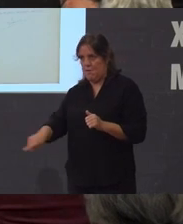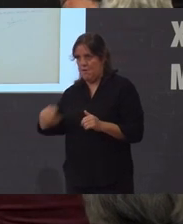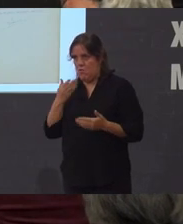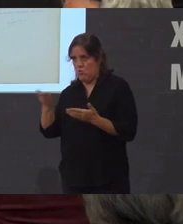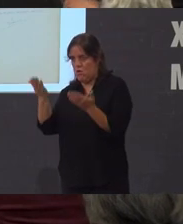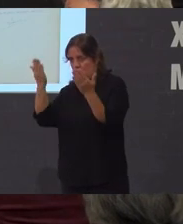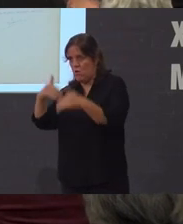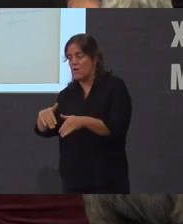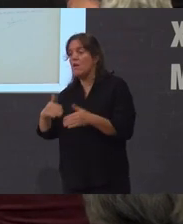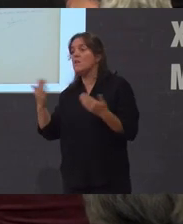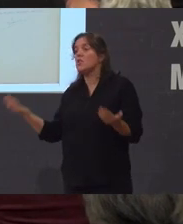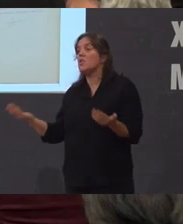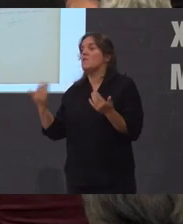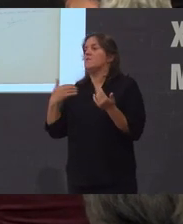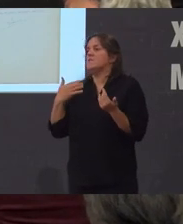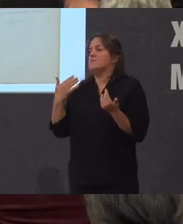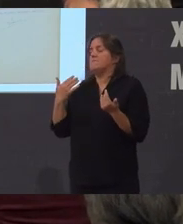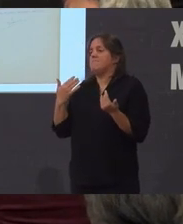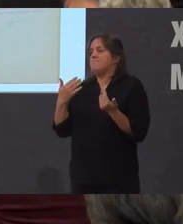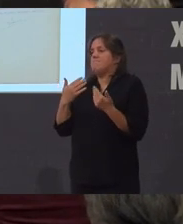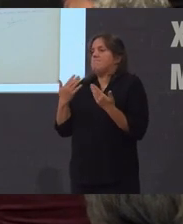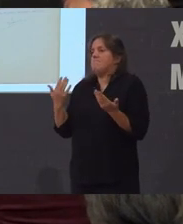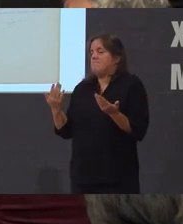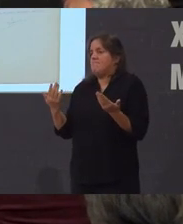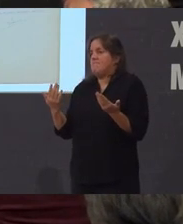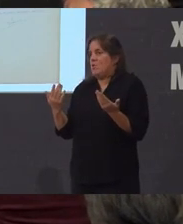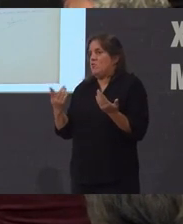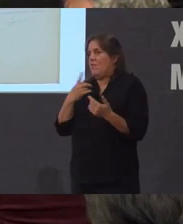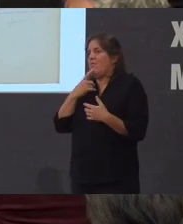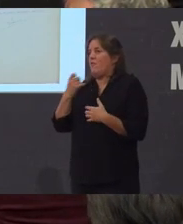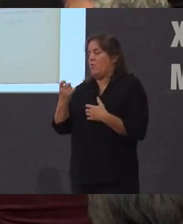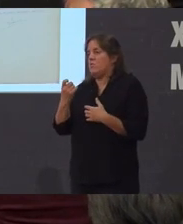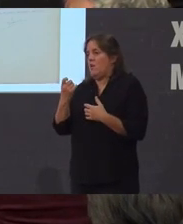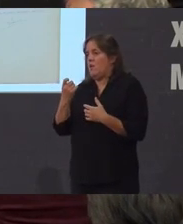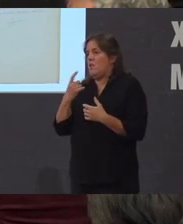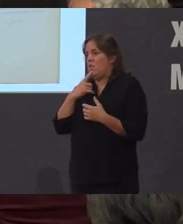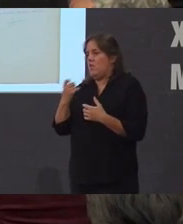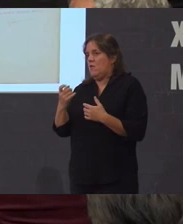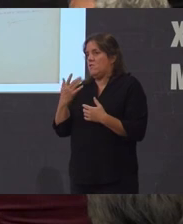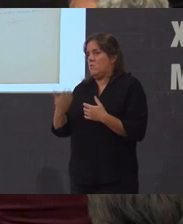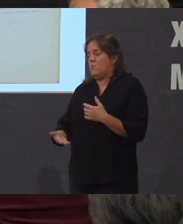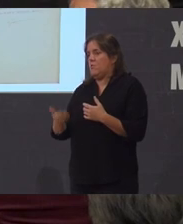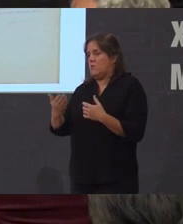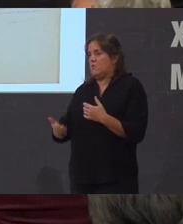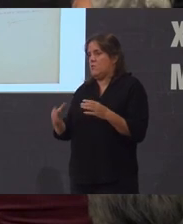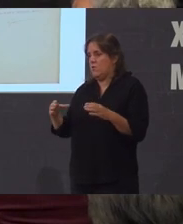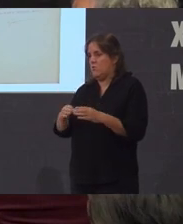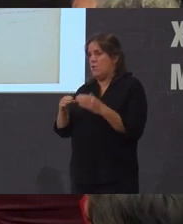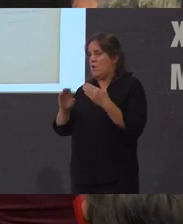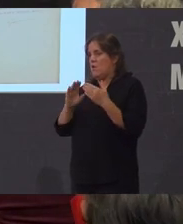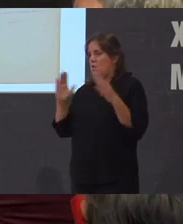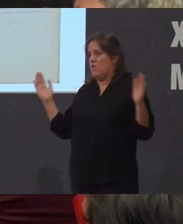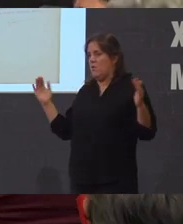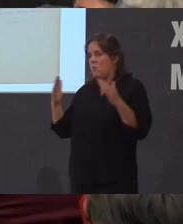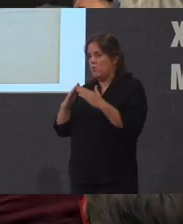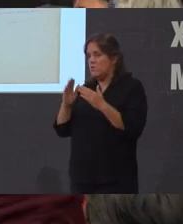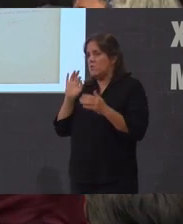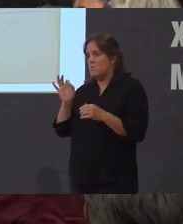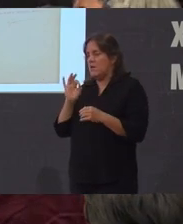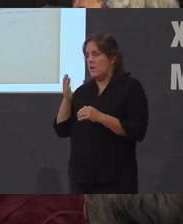Entonces, claro, ante as dificultades e limitacións serias que teñen para ao fin e ao